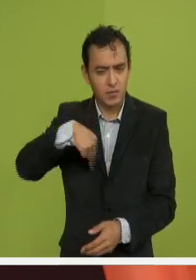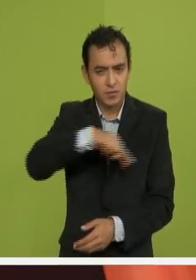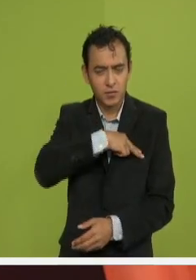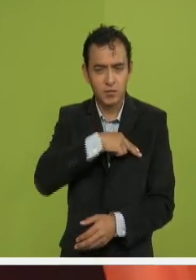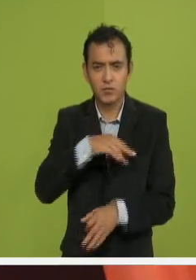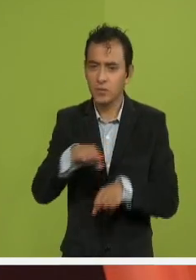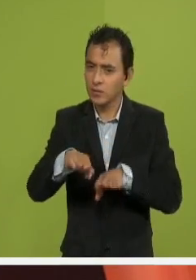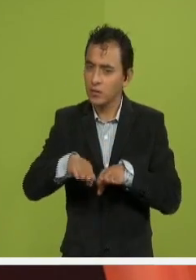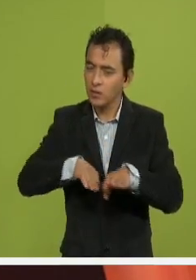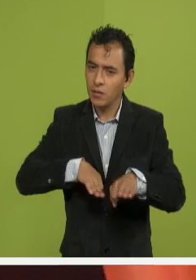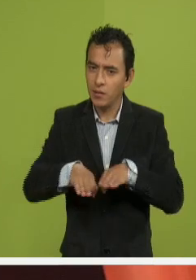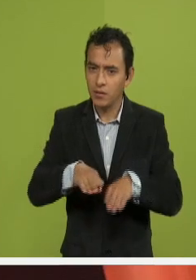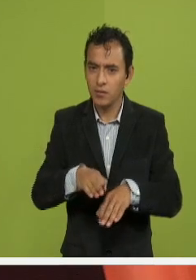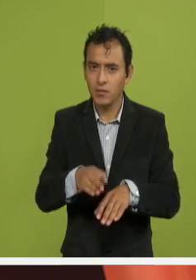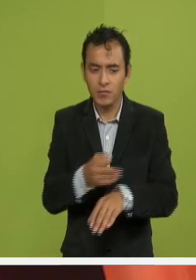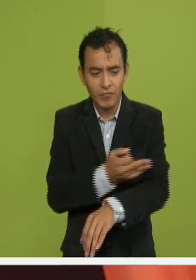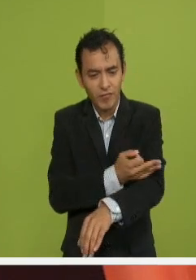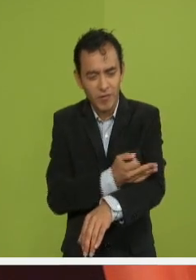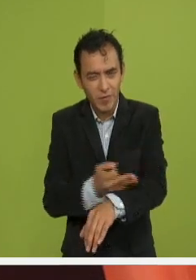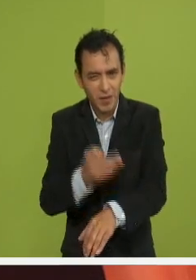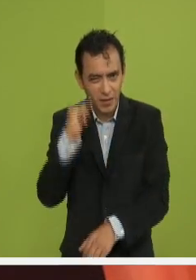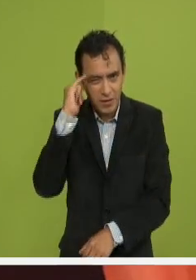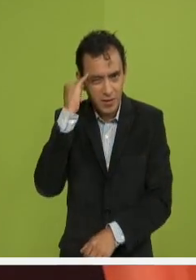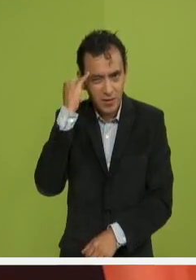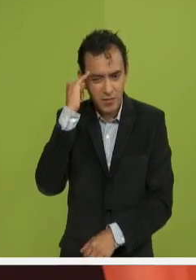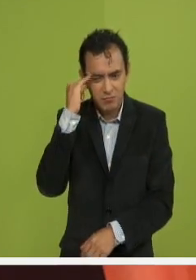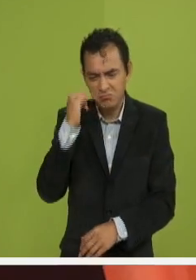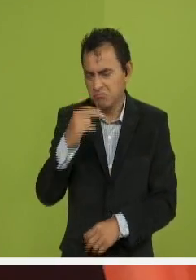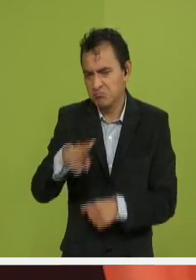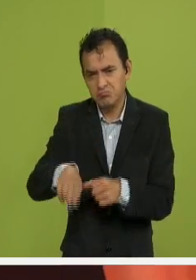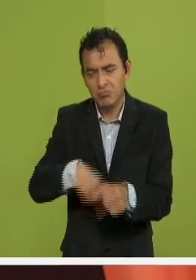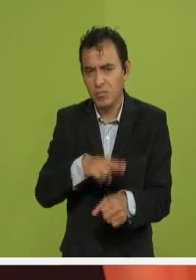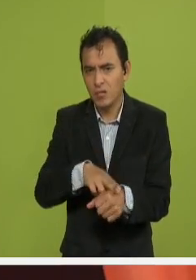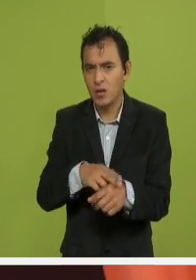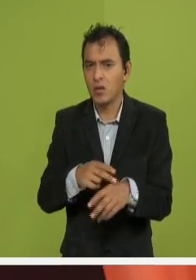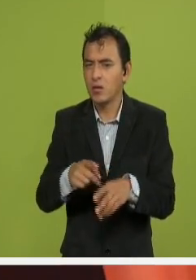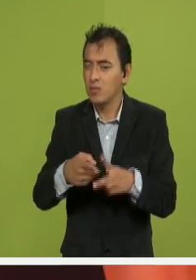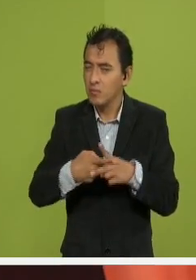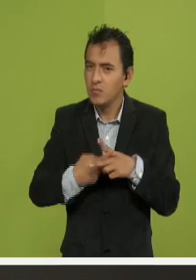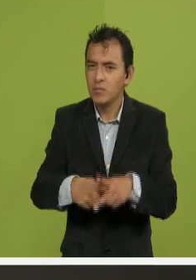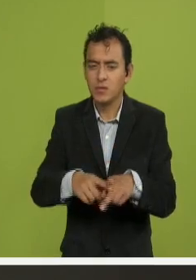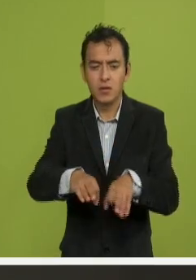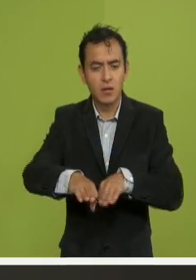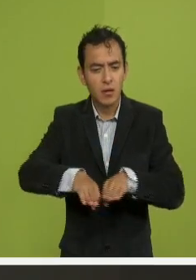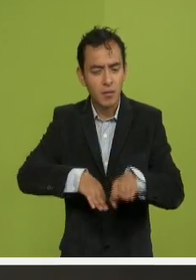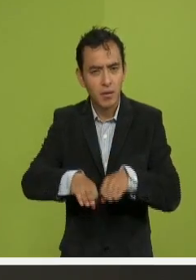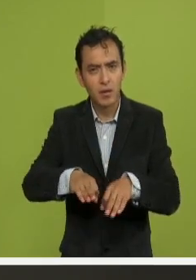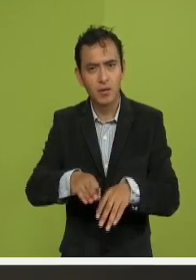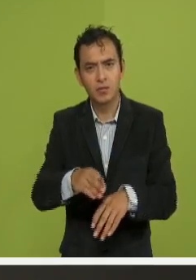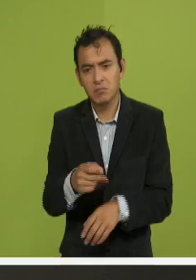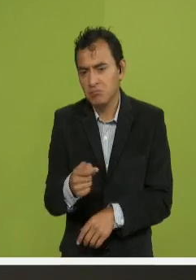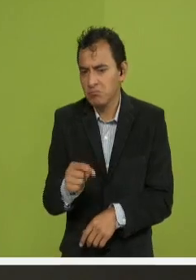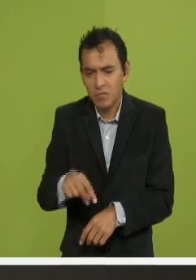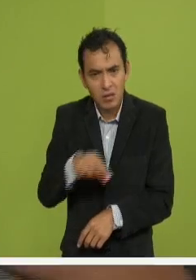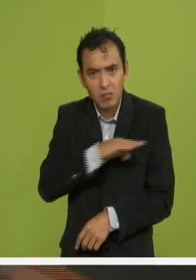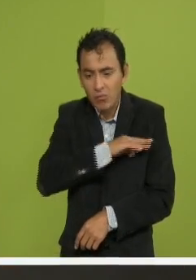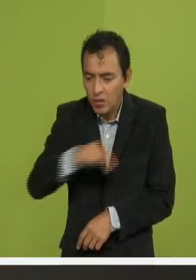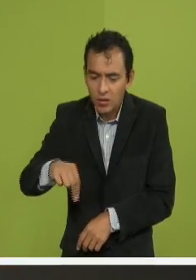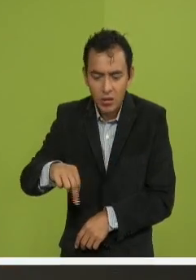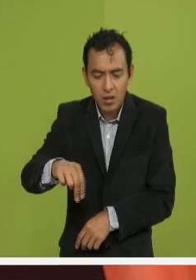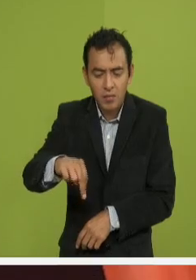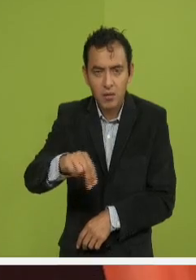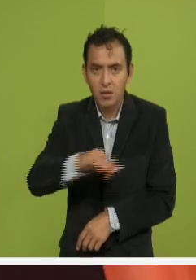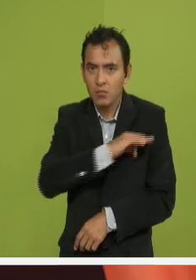núcleo familiar indígena es meramente natural. Empiezas a trabajar desde que puedes caminar, desde que puedes